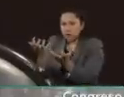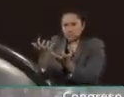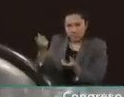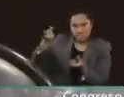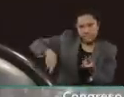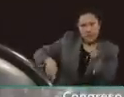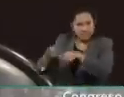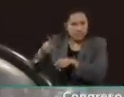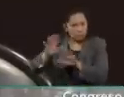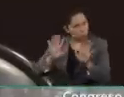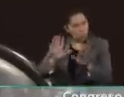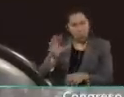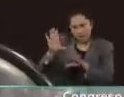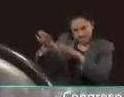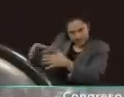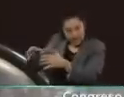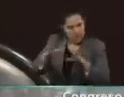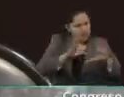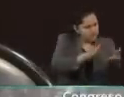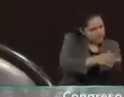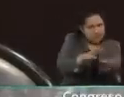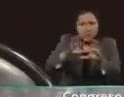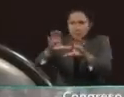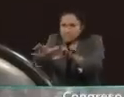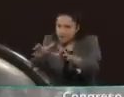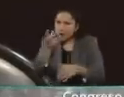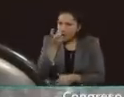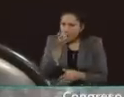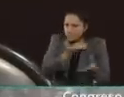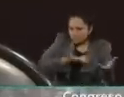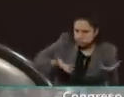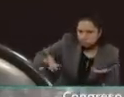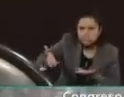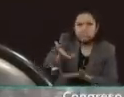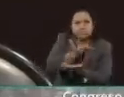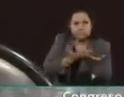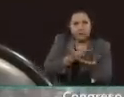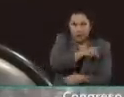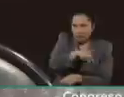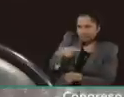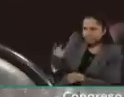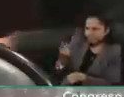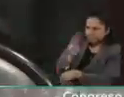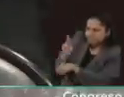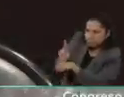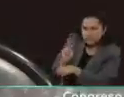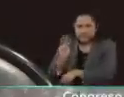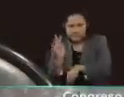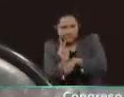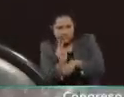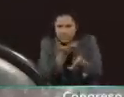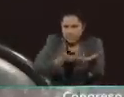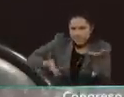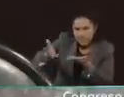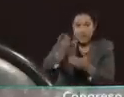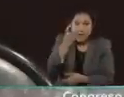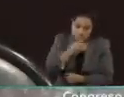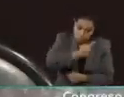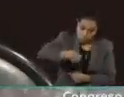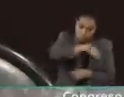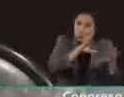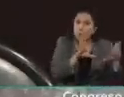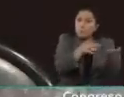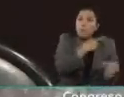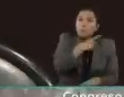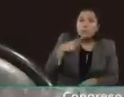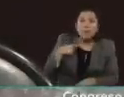de ejercer una crítica sin contrapisas y que de esa manera ser un poder que sea el verdadero contrapeso. Así